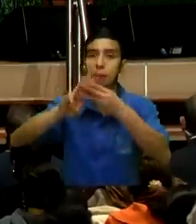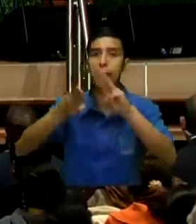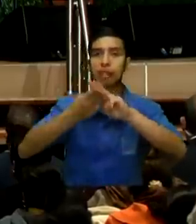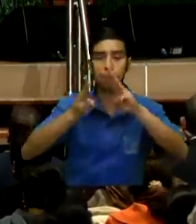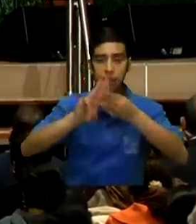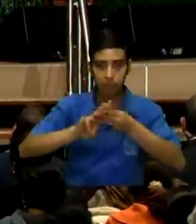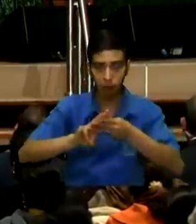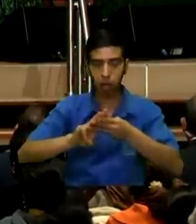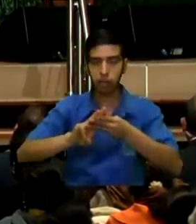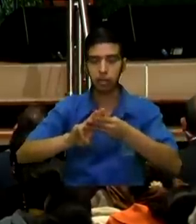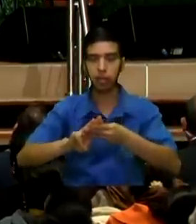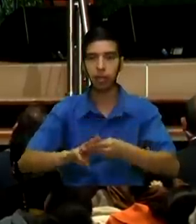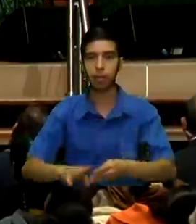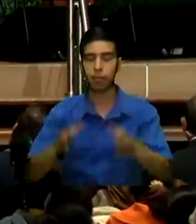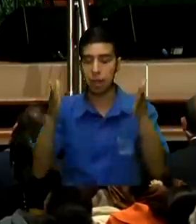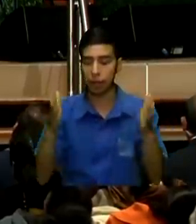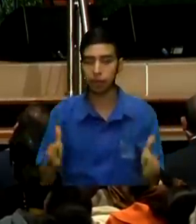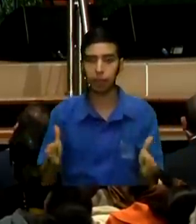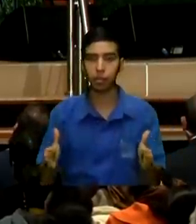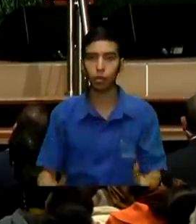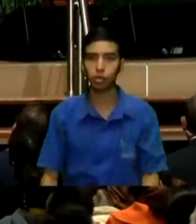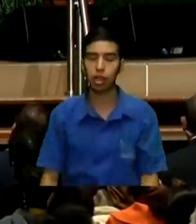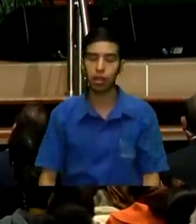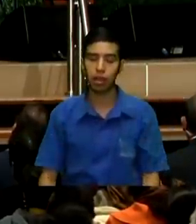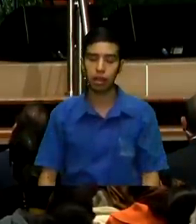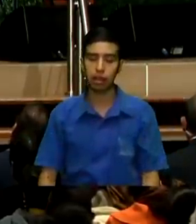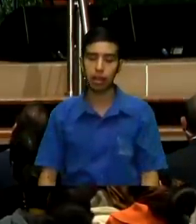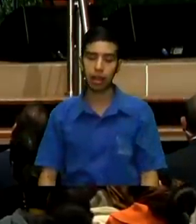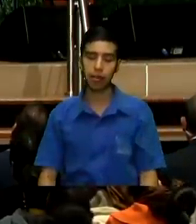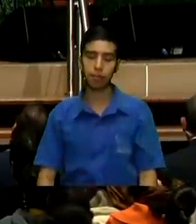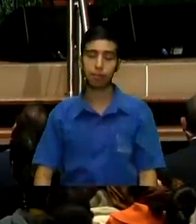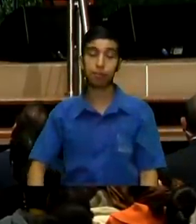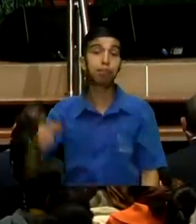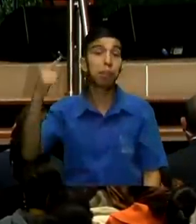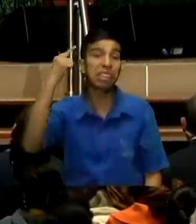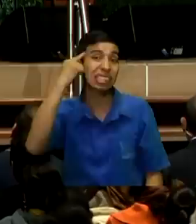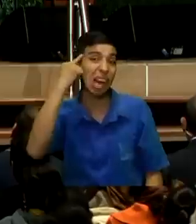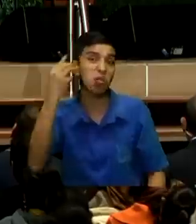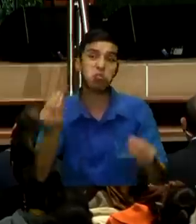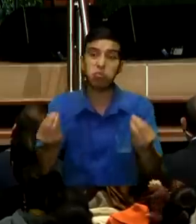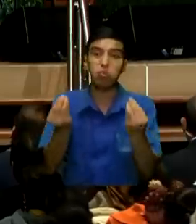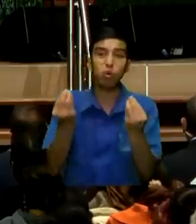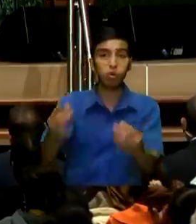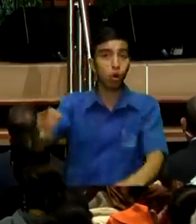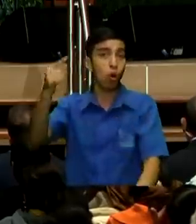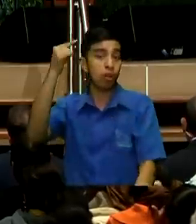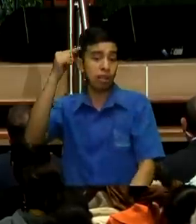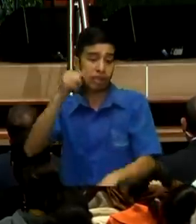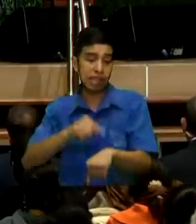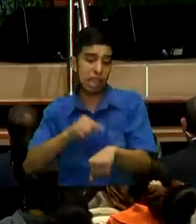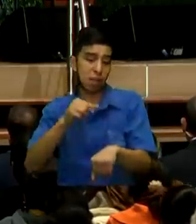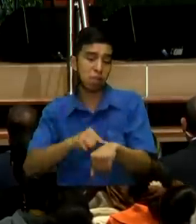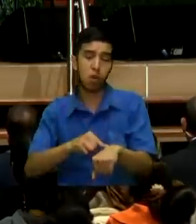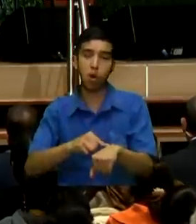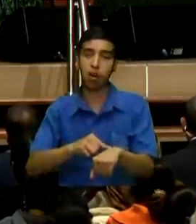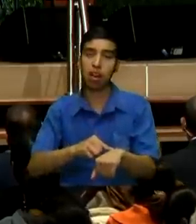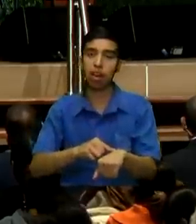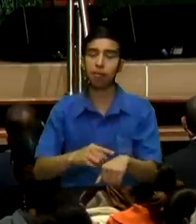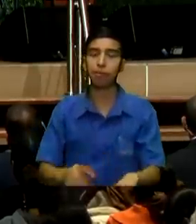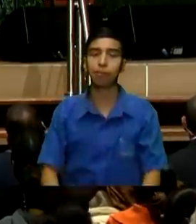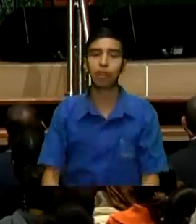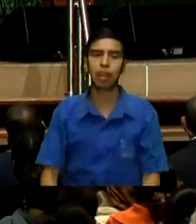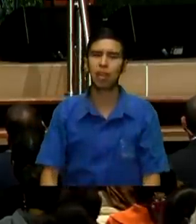matemáticos, que plantearon por mucho tiempo en journals